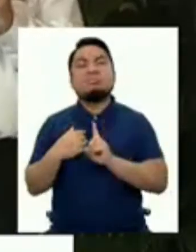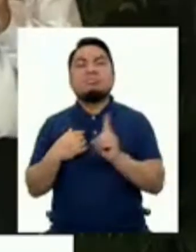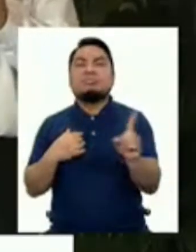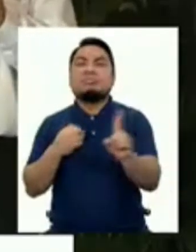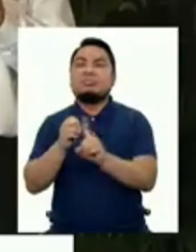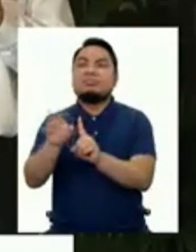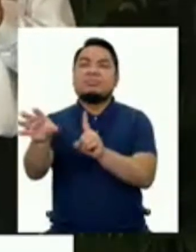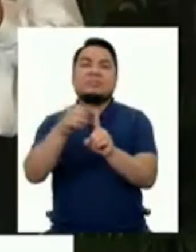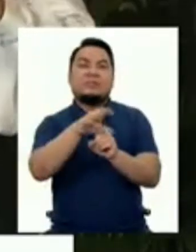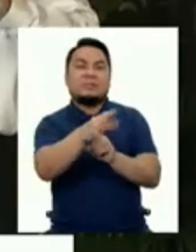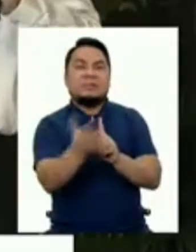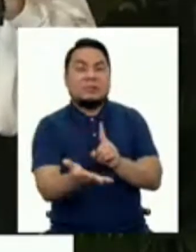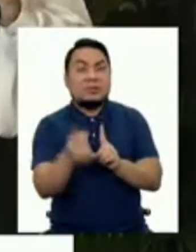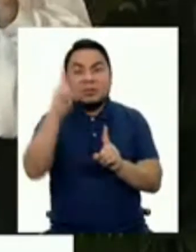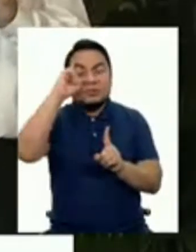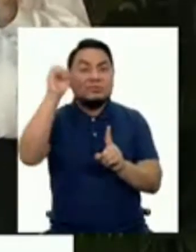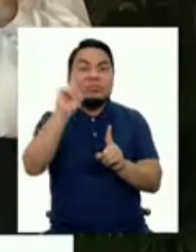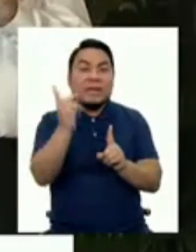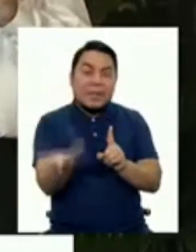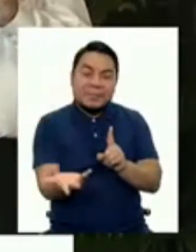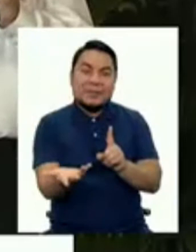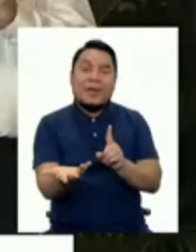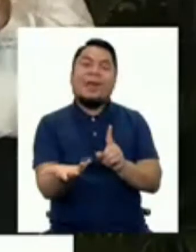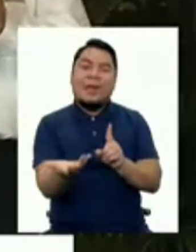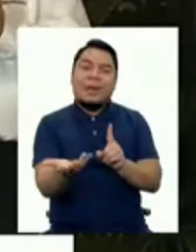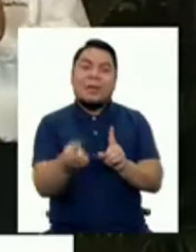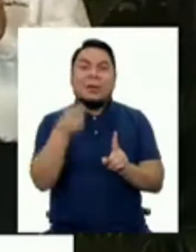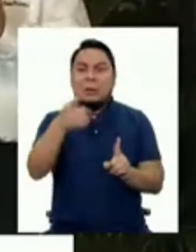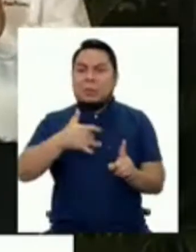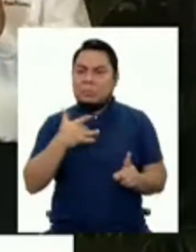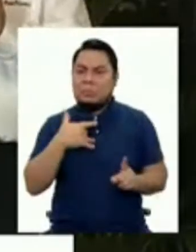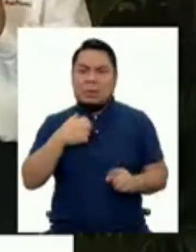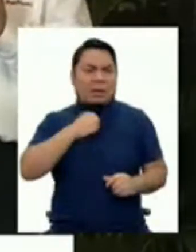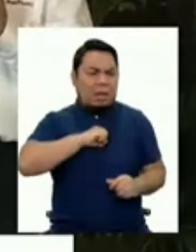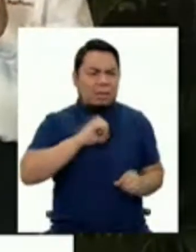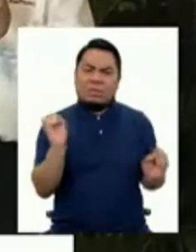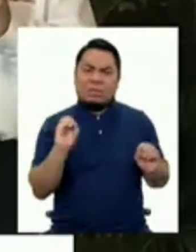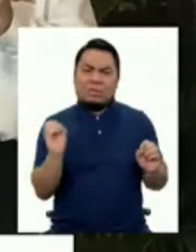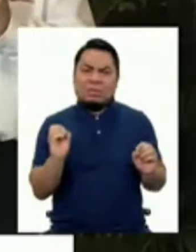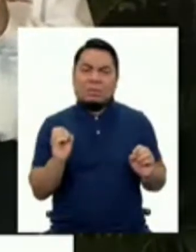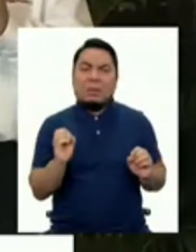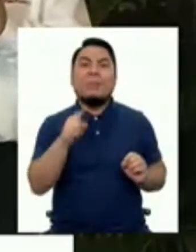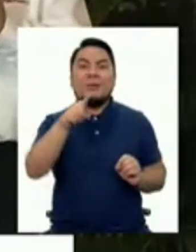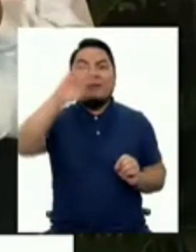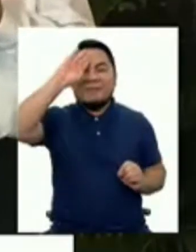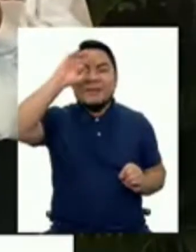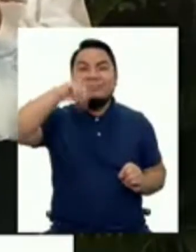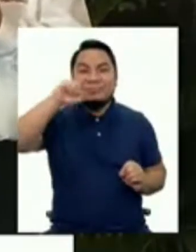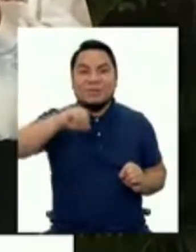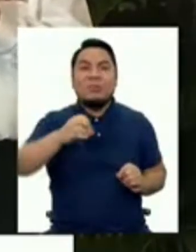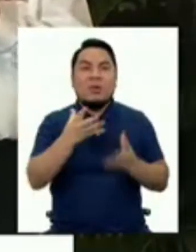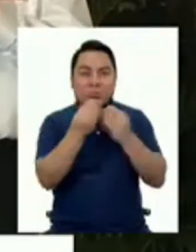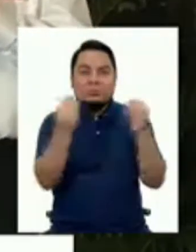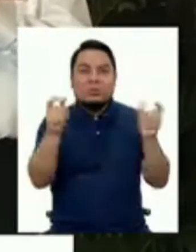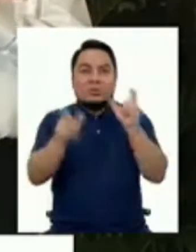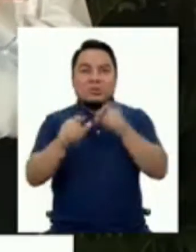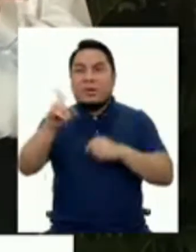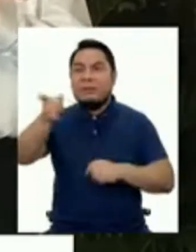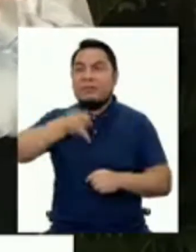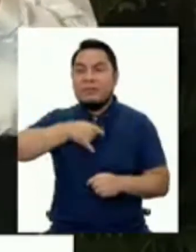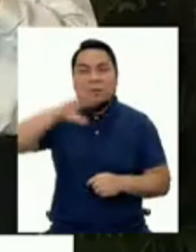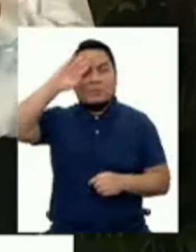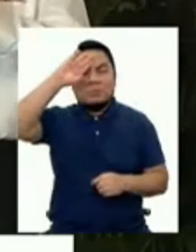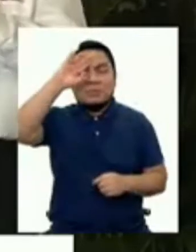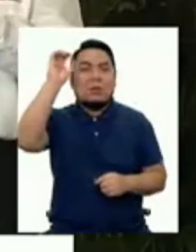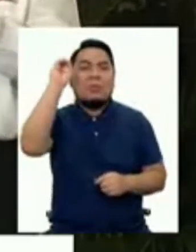si estamos contagiados. Podemos estar bien, pero sin embargo estamos irradiando,